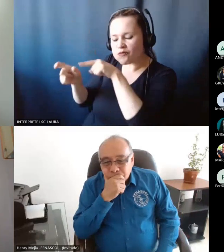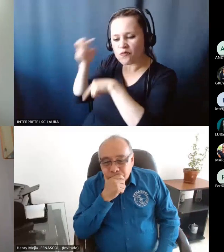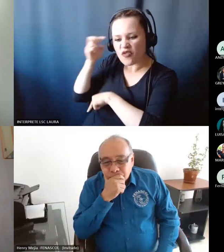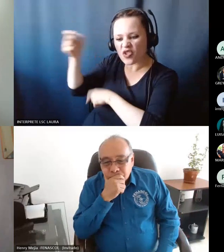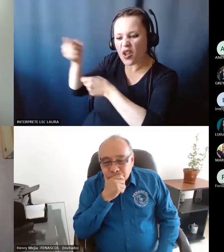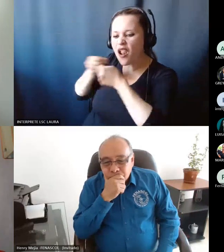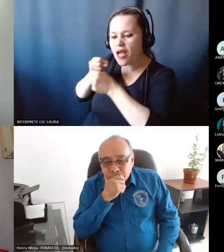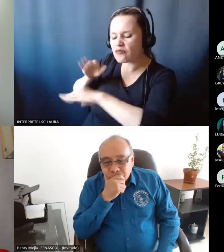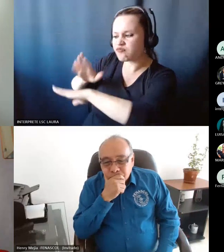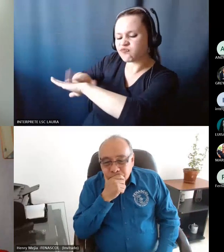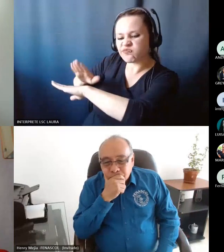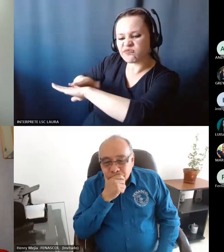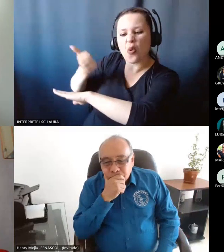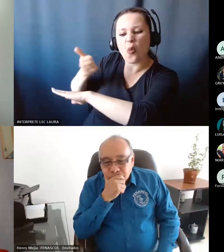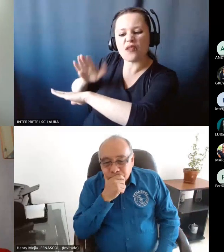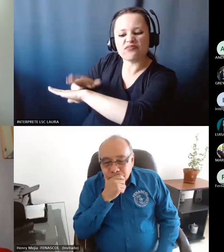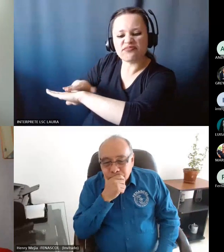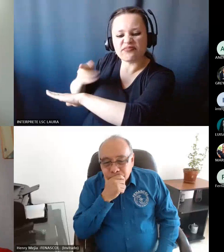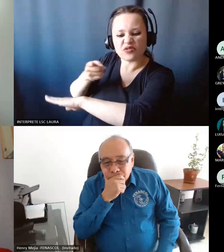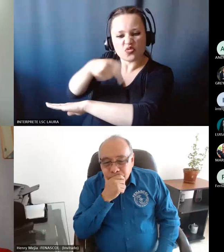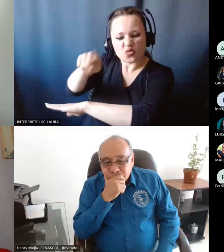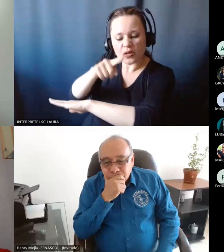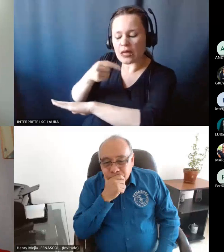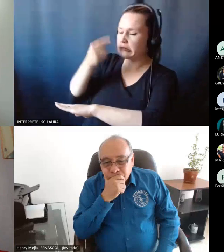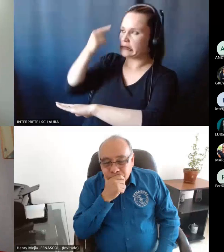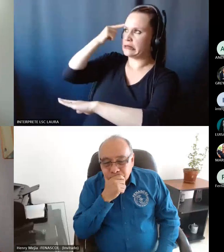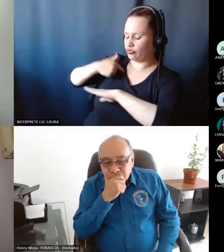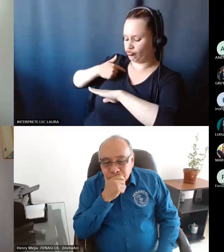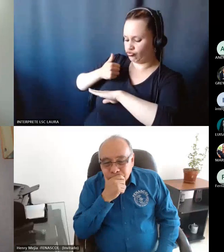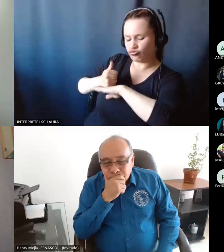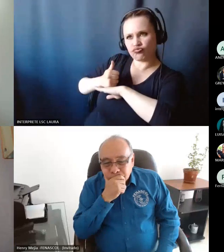periodismo Cuál es la tarea que les vamos a